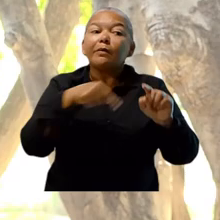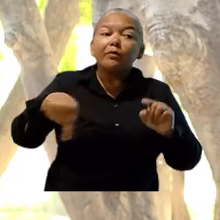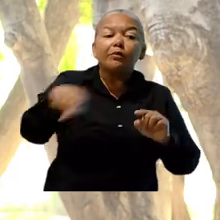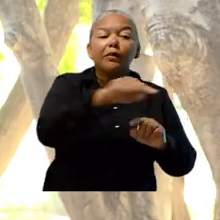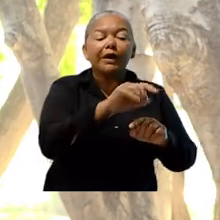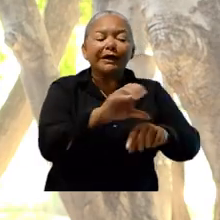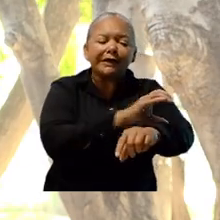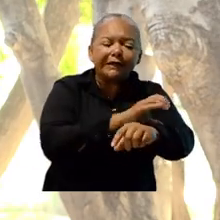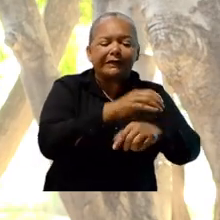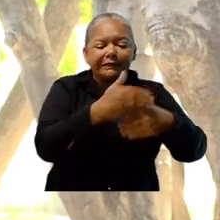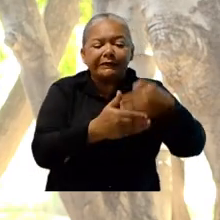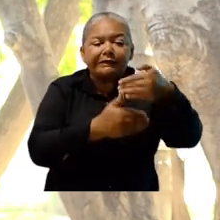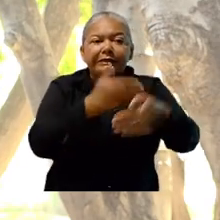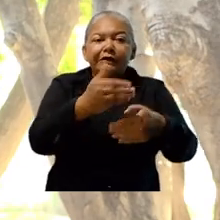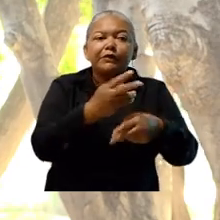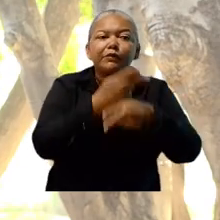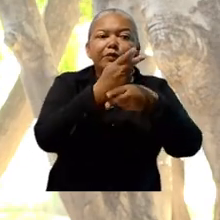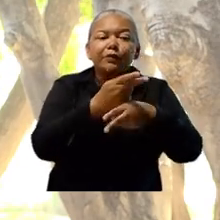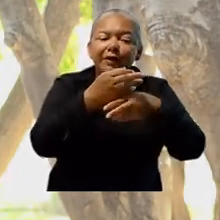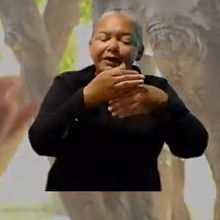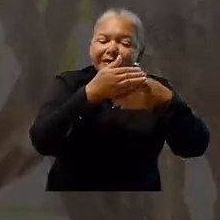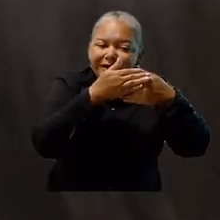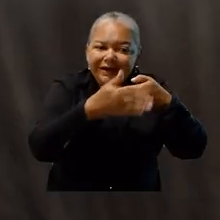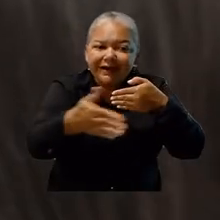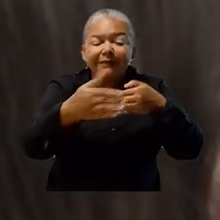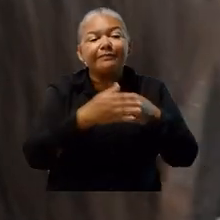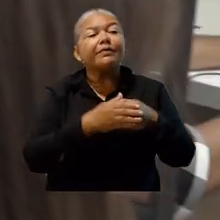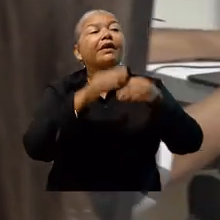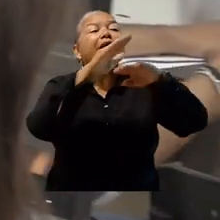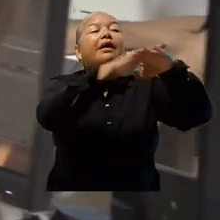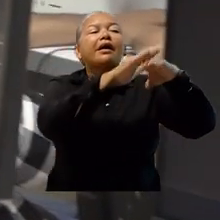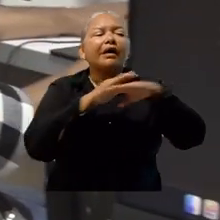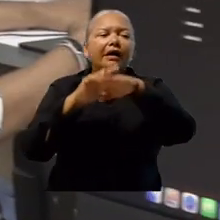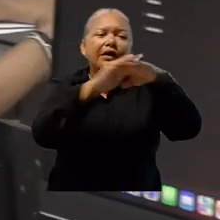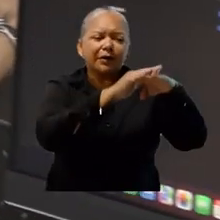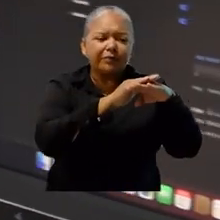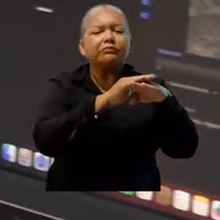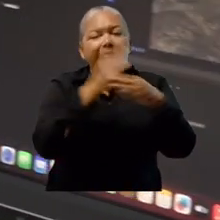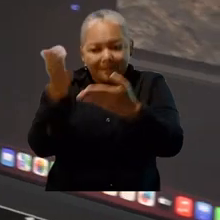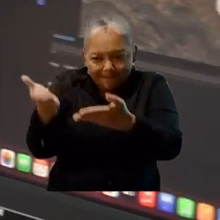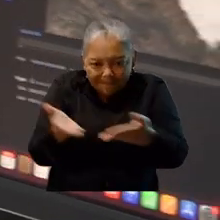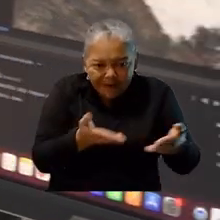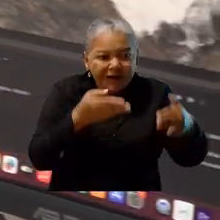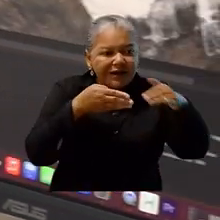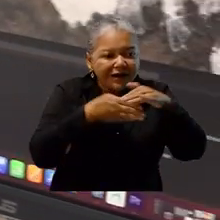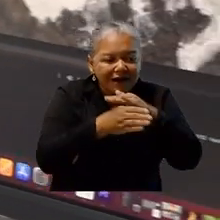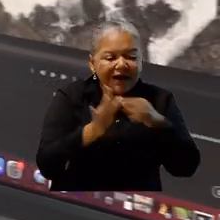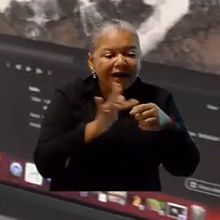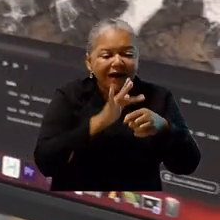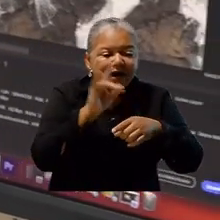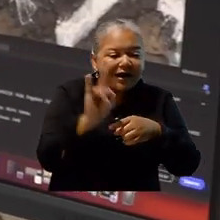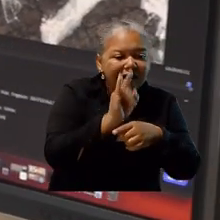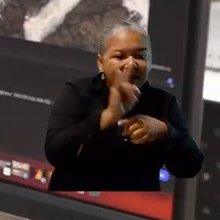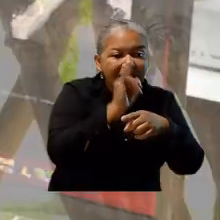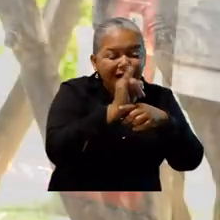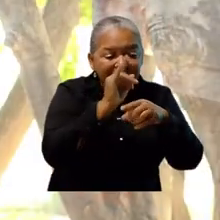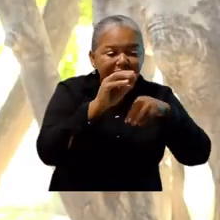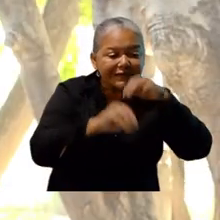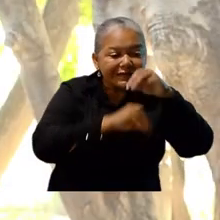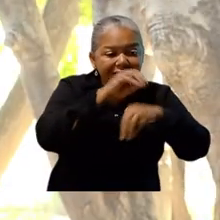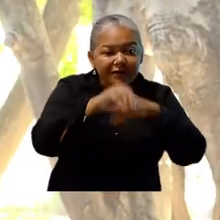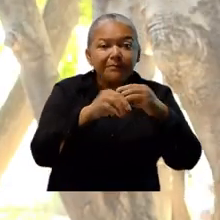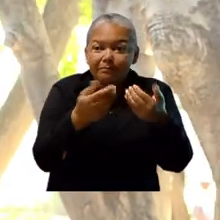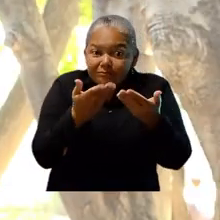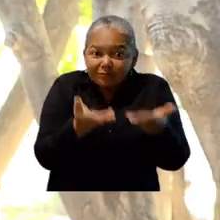conservarlos bien para que se sienta que uno est estrenando todos los días mi mensaje en sí es consentirlos la